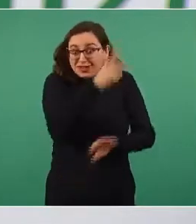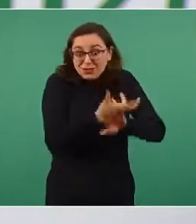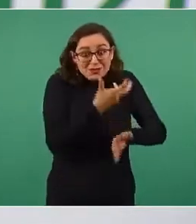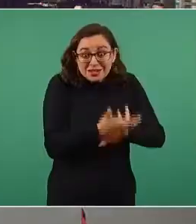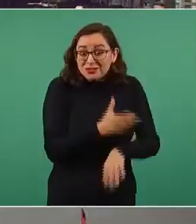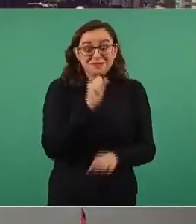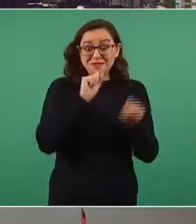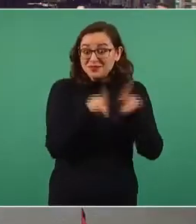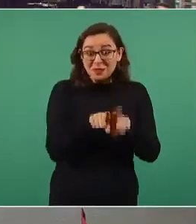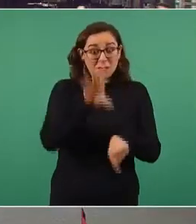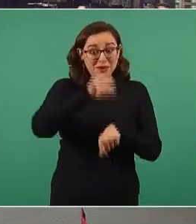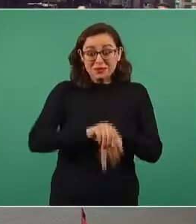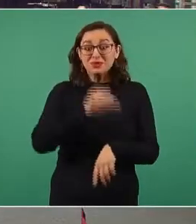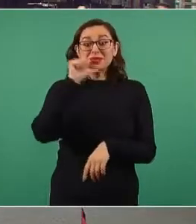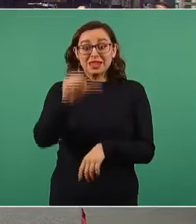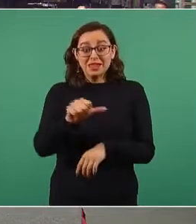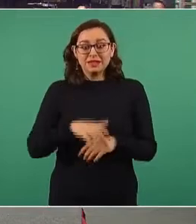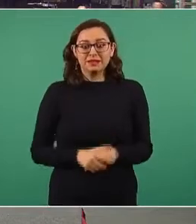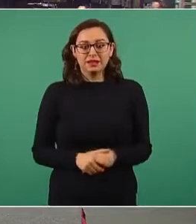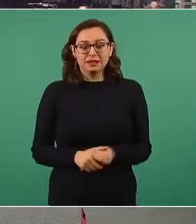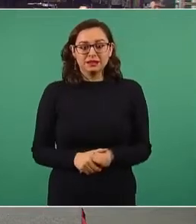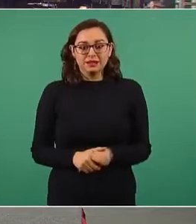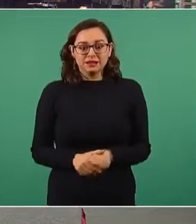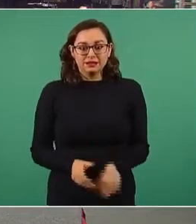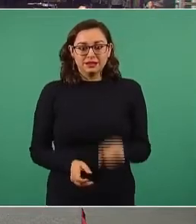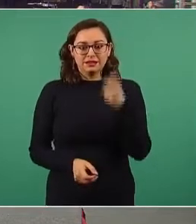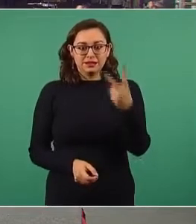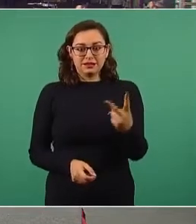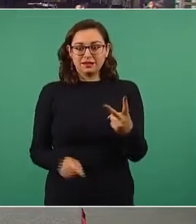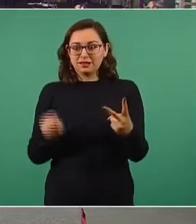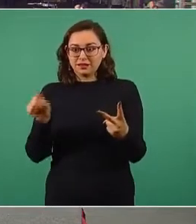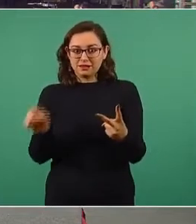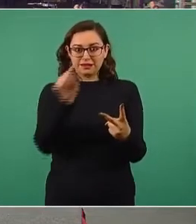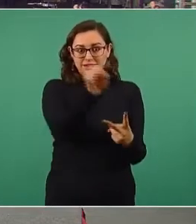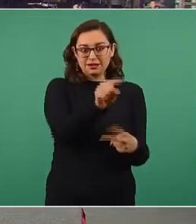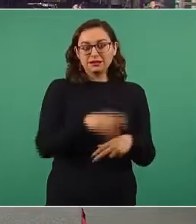O sea, bueno, si les parece dos más, tú por favor.